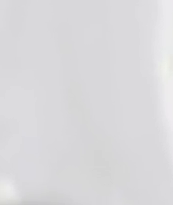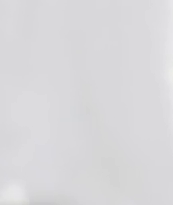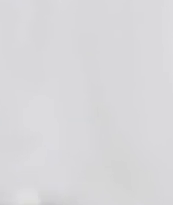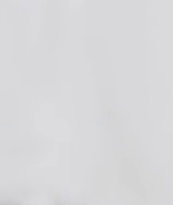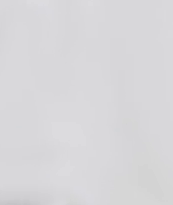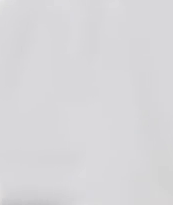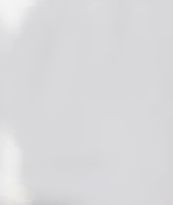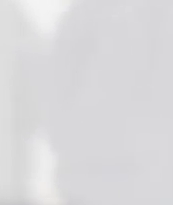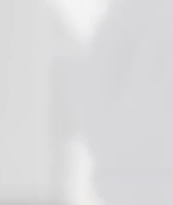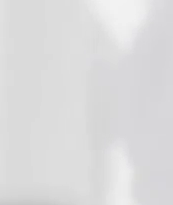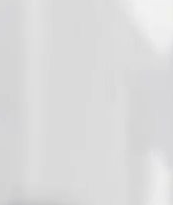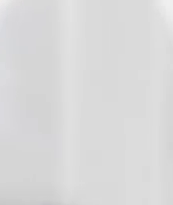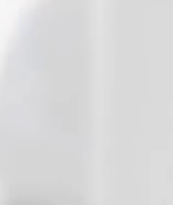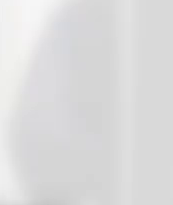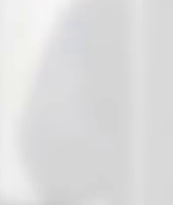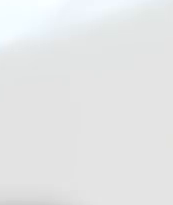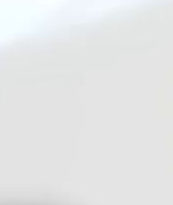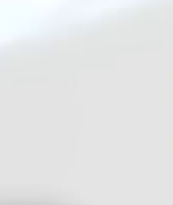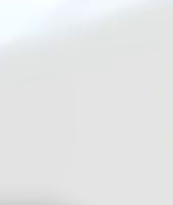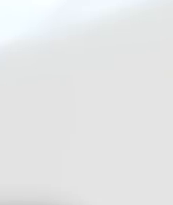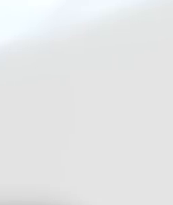400 días de pandemia.